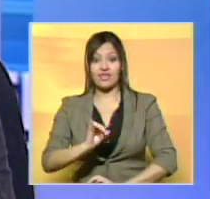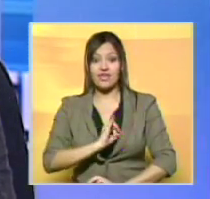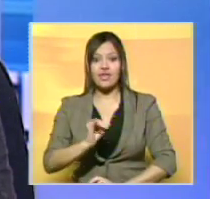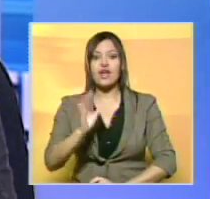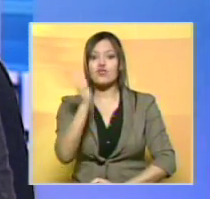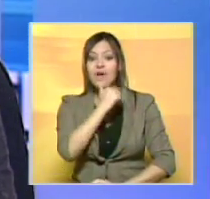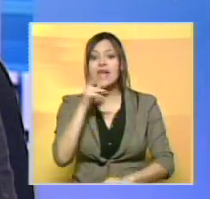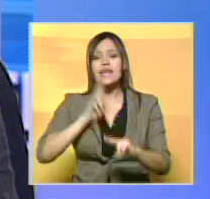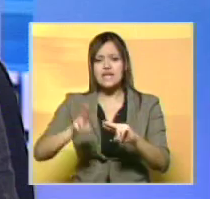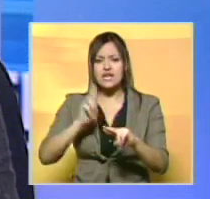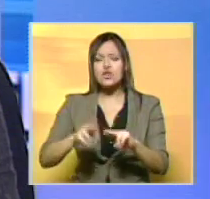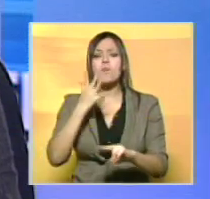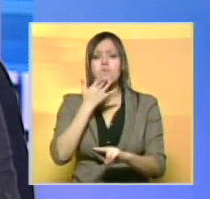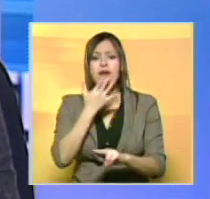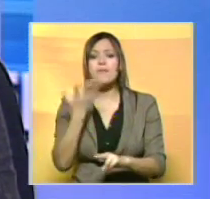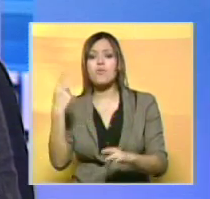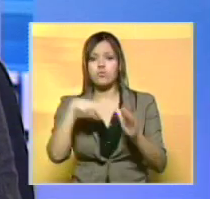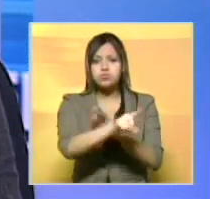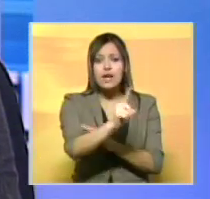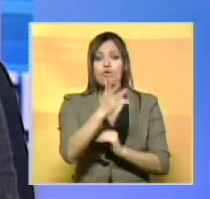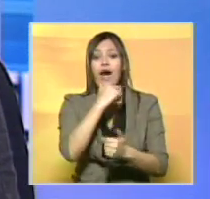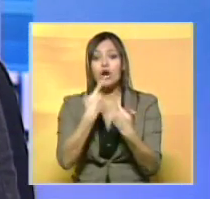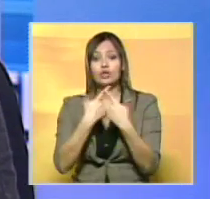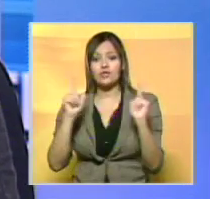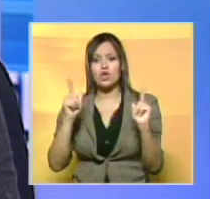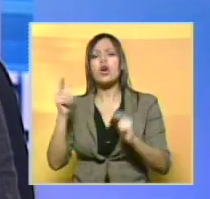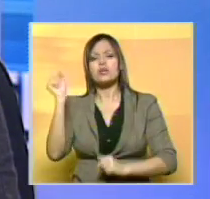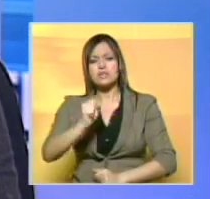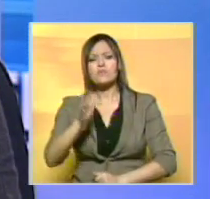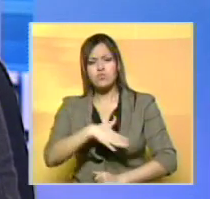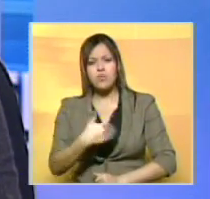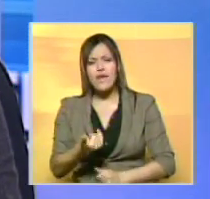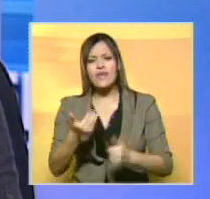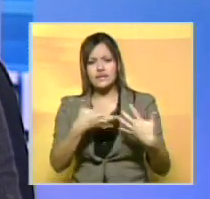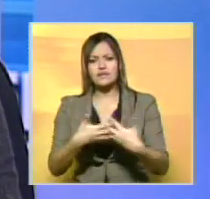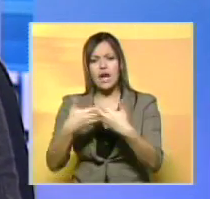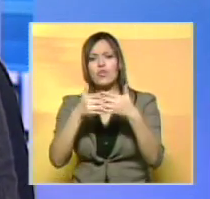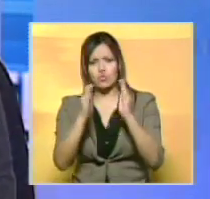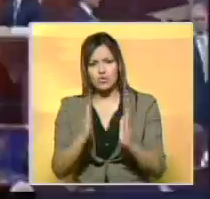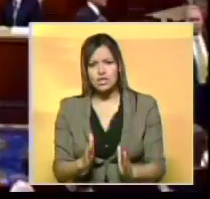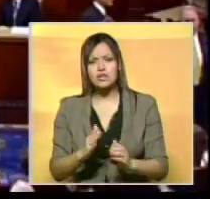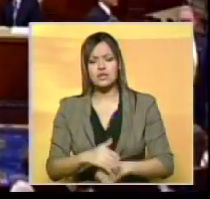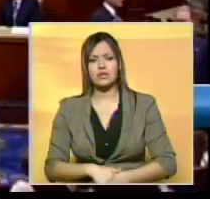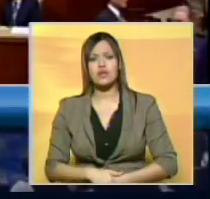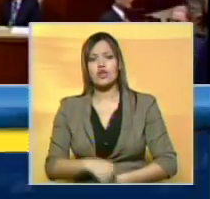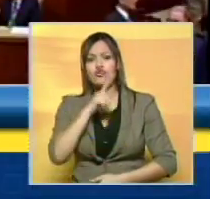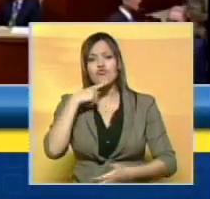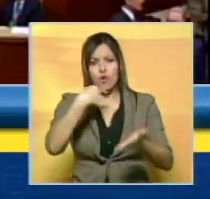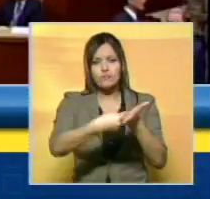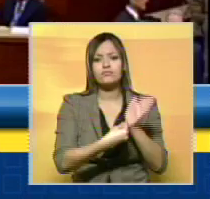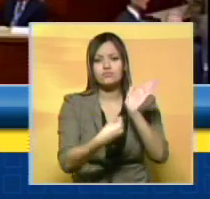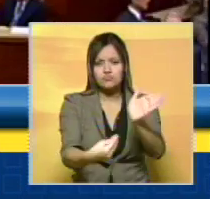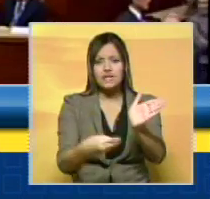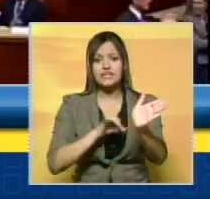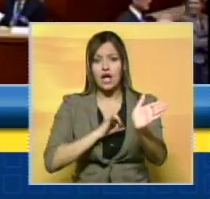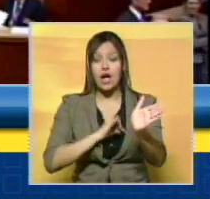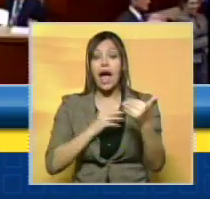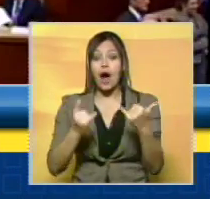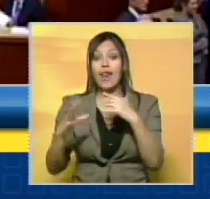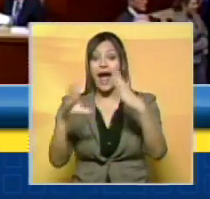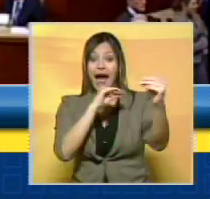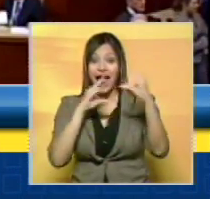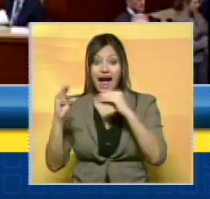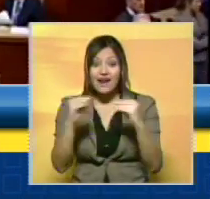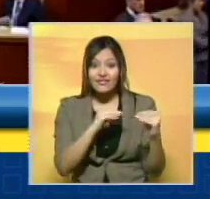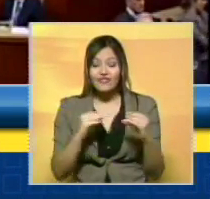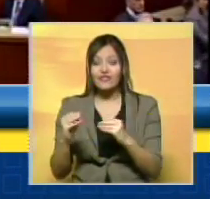que los niños que ingresaron a ese país sin autorización puedan convertirse en ciudadanos americanos. La propuesta republicana, que está siendo discutida